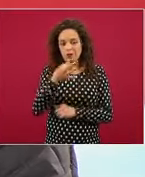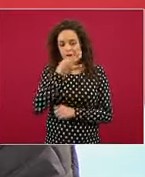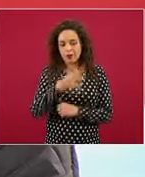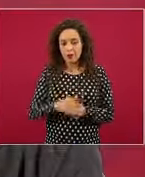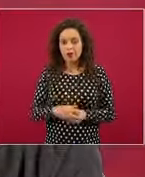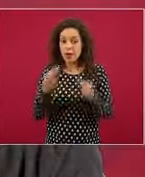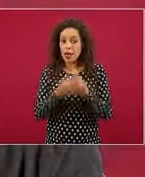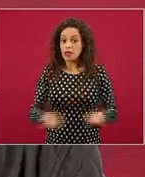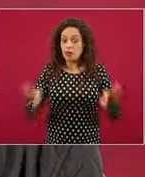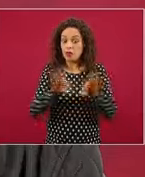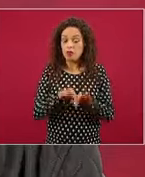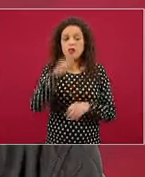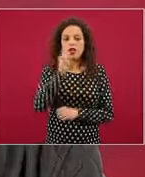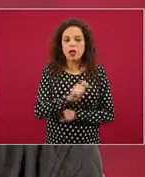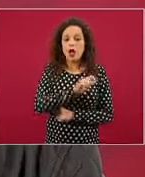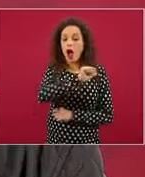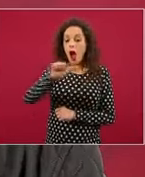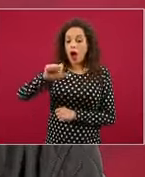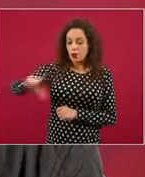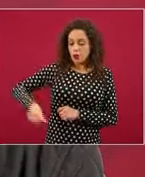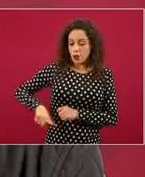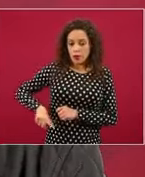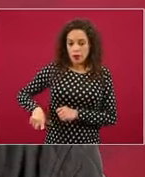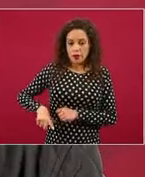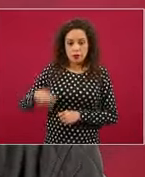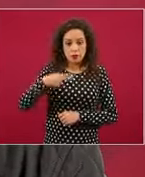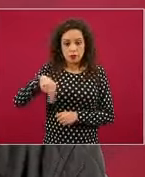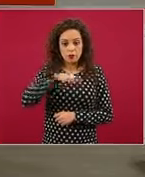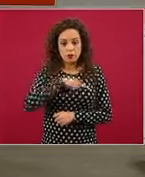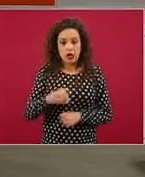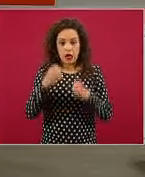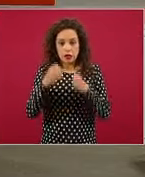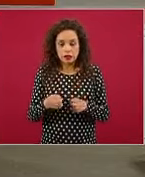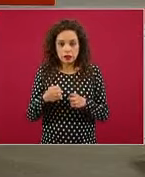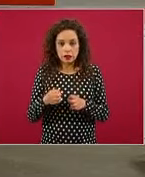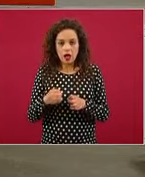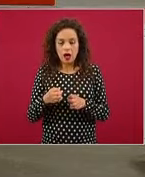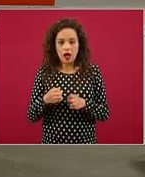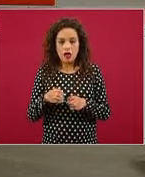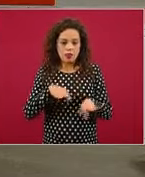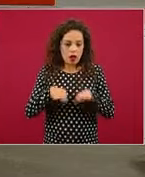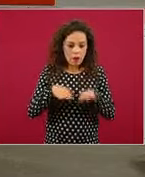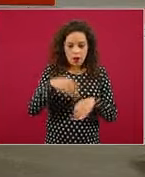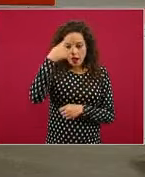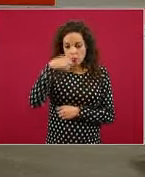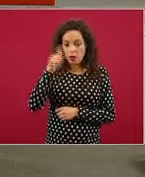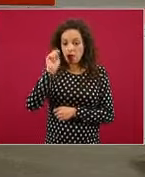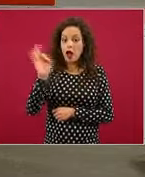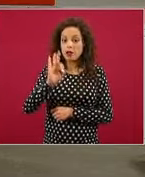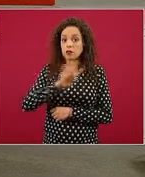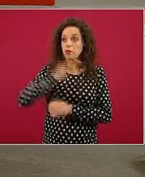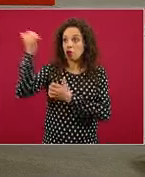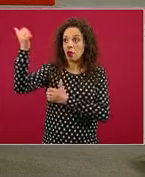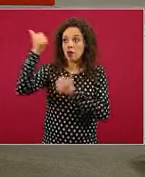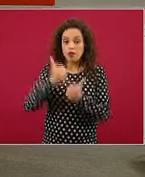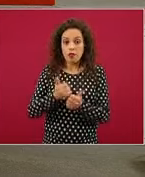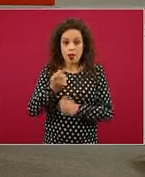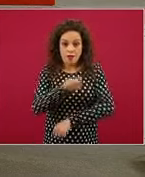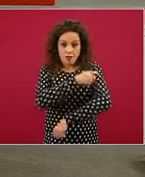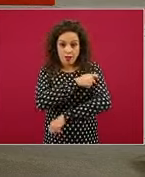los gobiernos que estamos trabajando sobre la posible adquisición de vacunas COVID seamos extremadamente